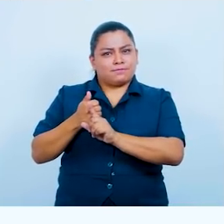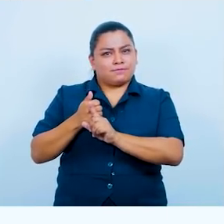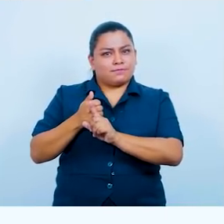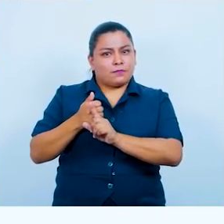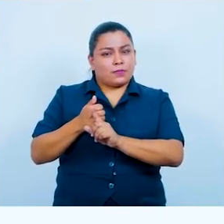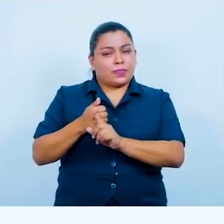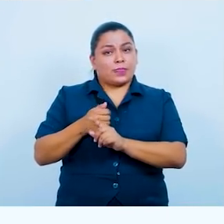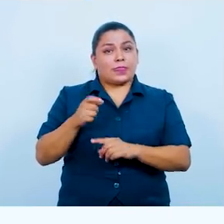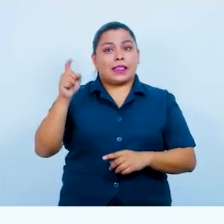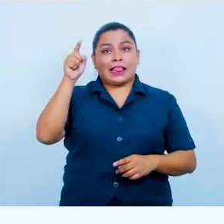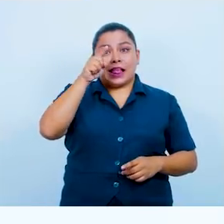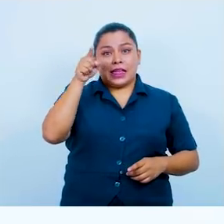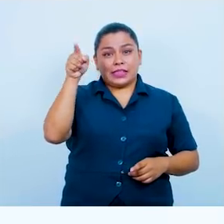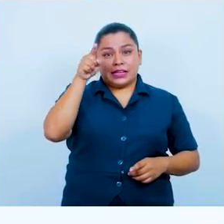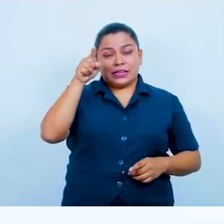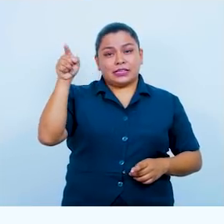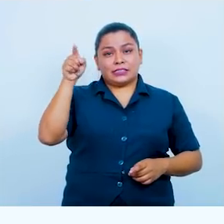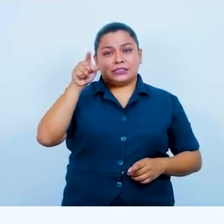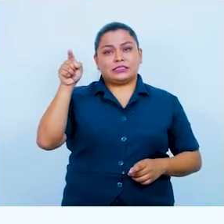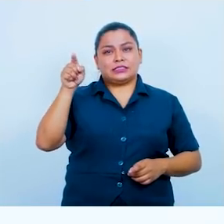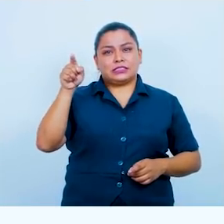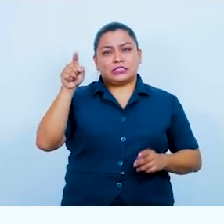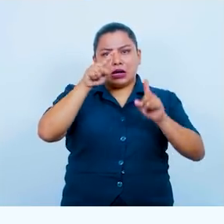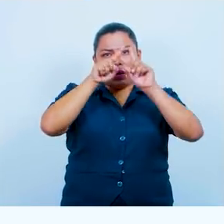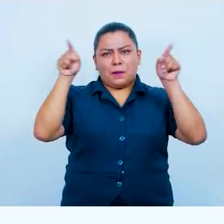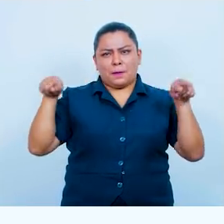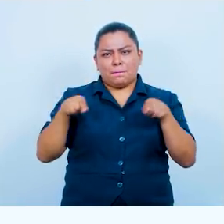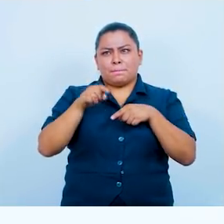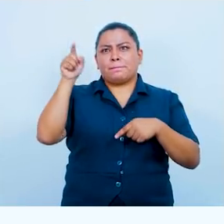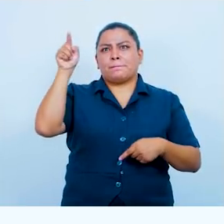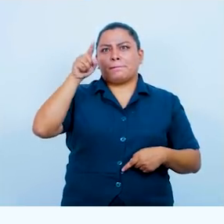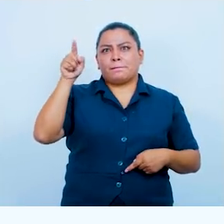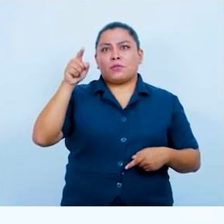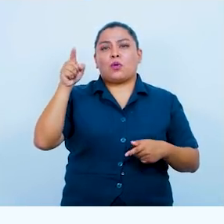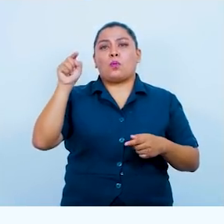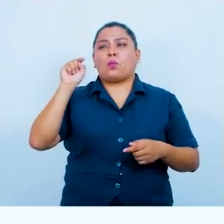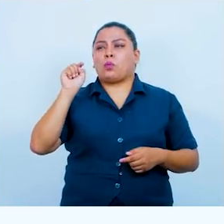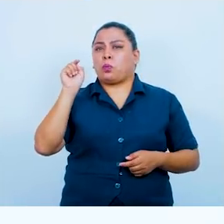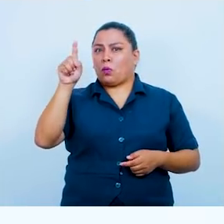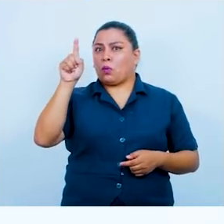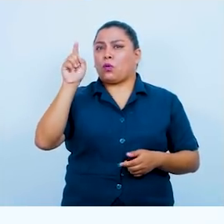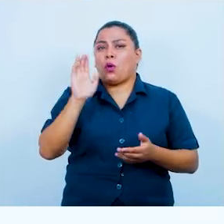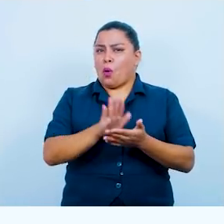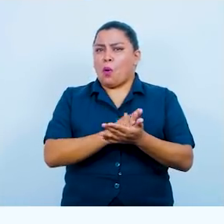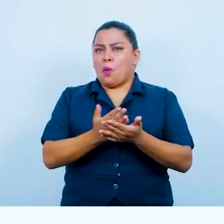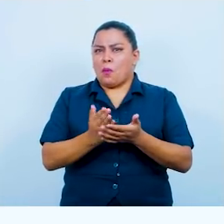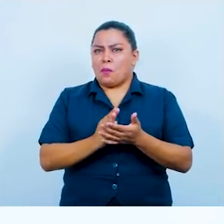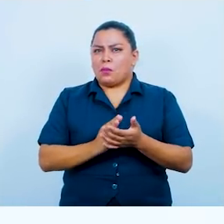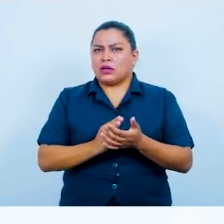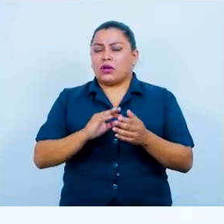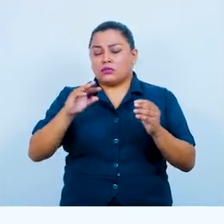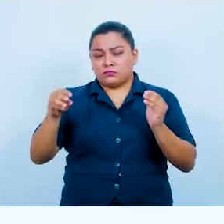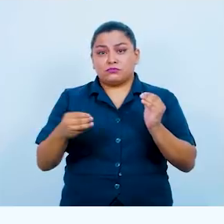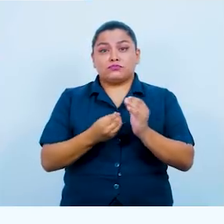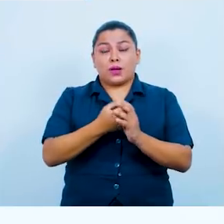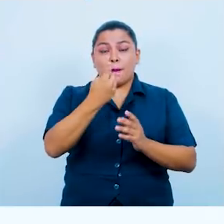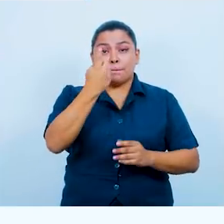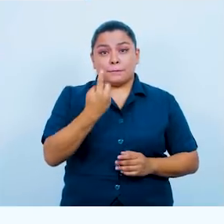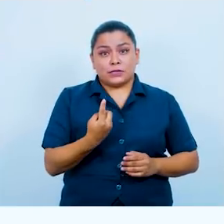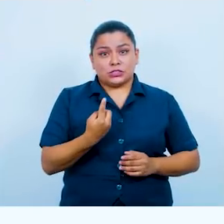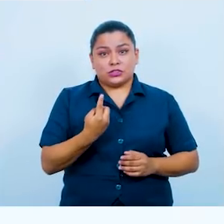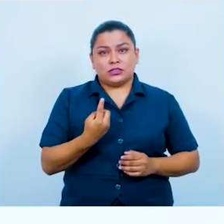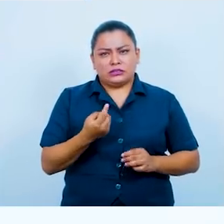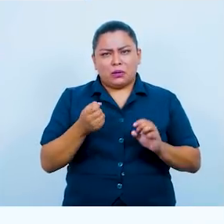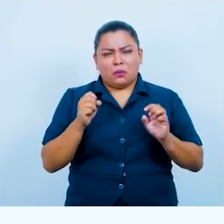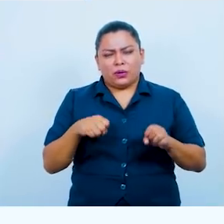superior derecha se puede encontrar el botón Compartir, a través del cual se puede añadir a los colaboradores de nuestro